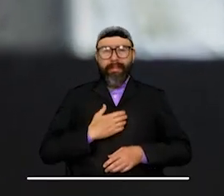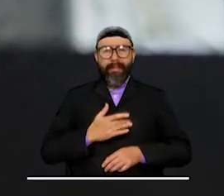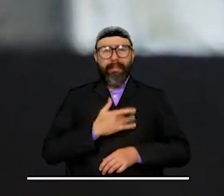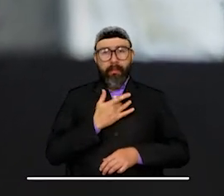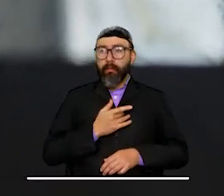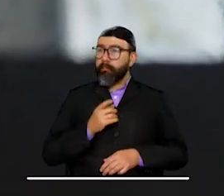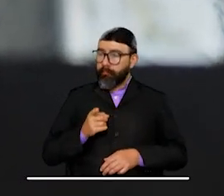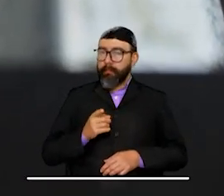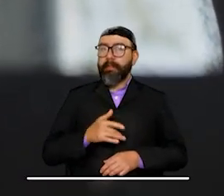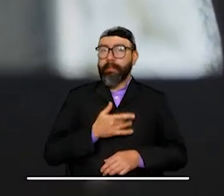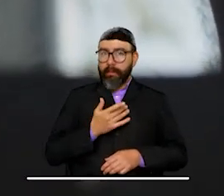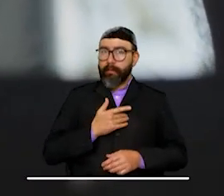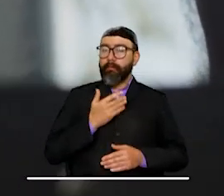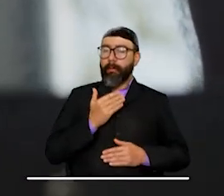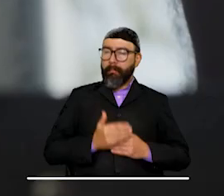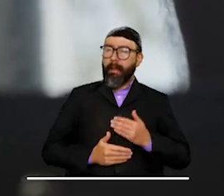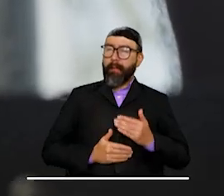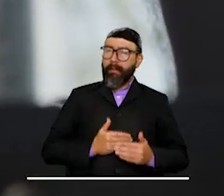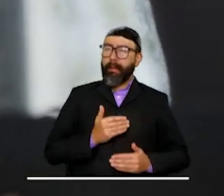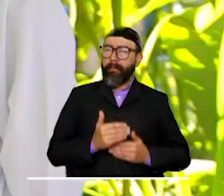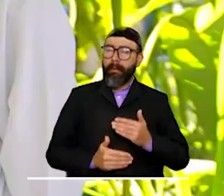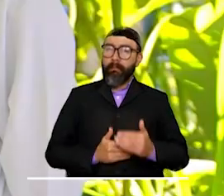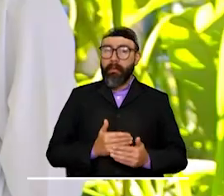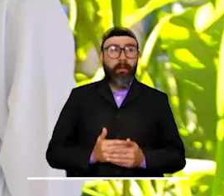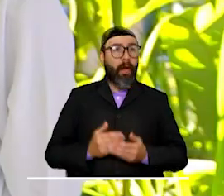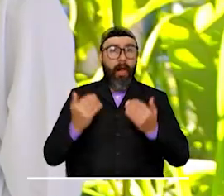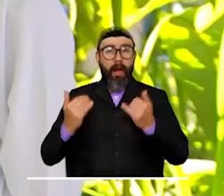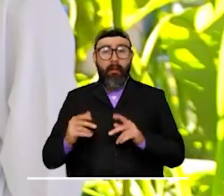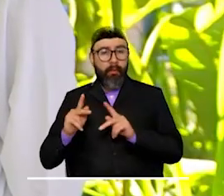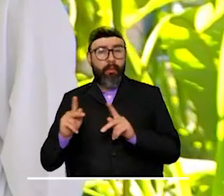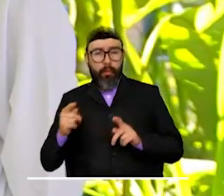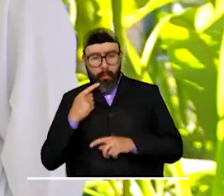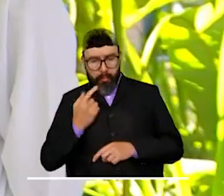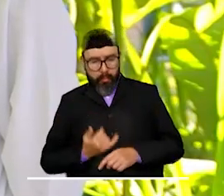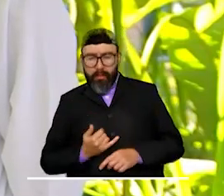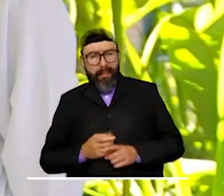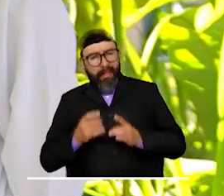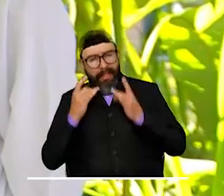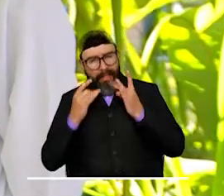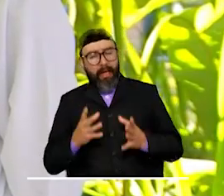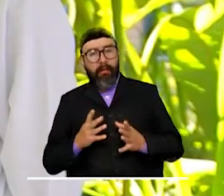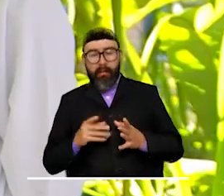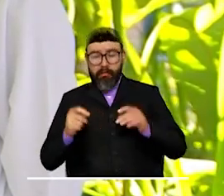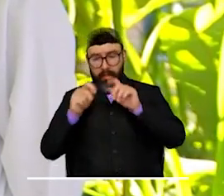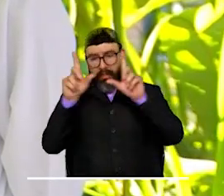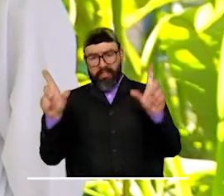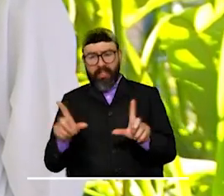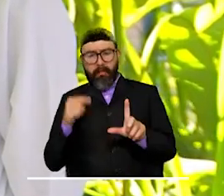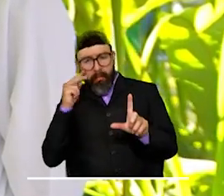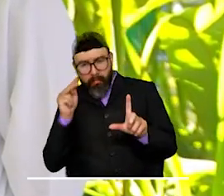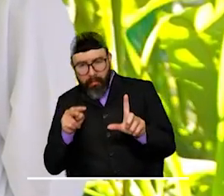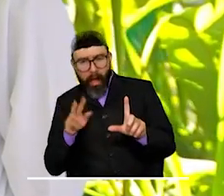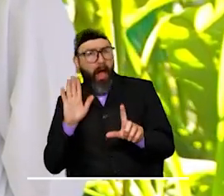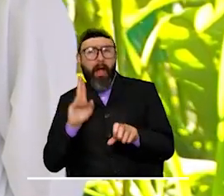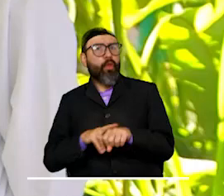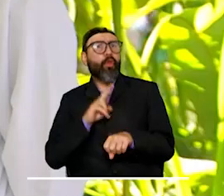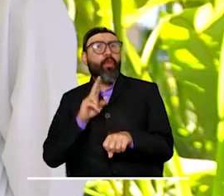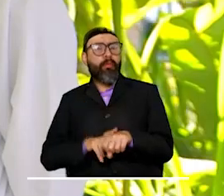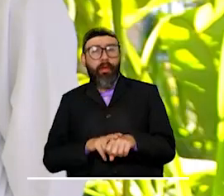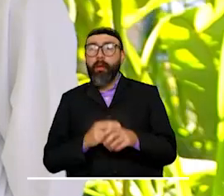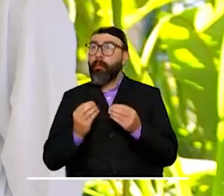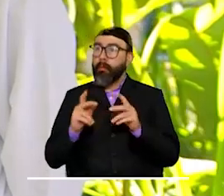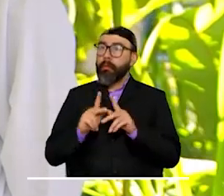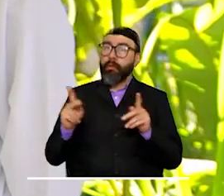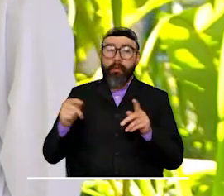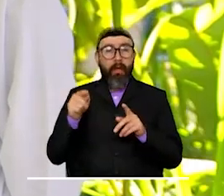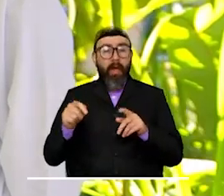primeros síntomas y muchas veces en este momento puede que no hayan alteraciones en los exámenes. Muchas personas consultan y traen muchos